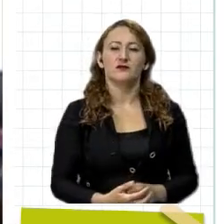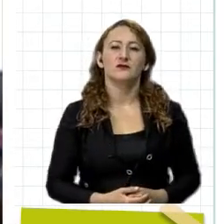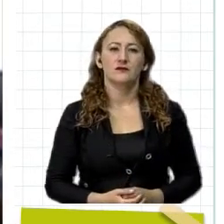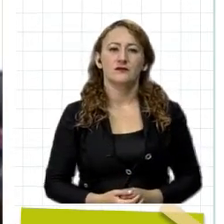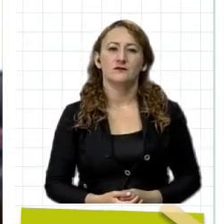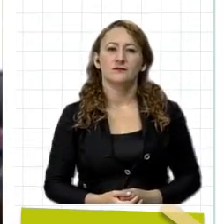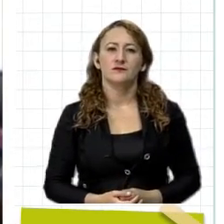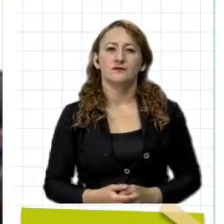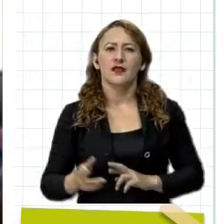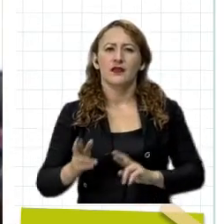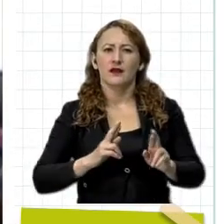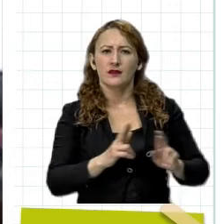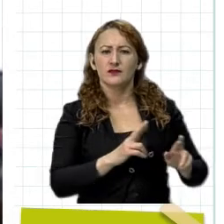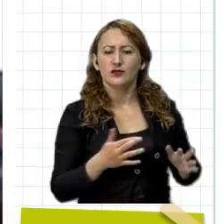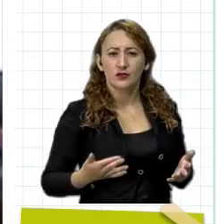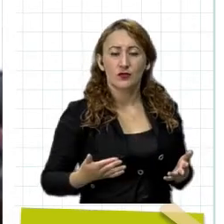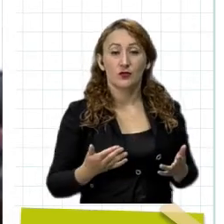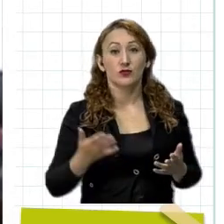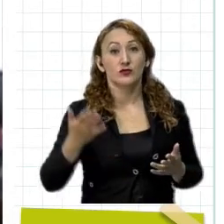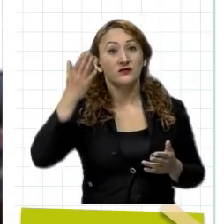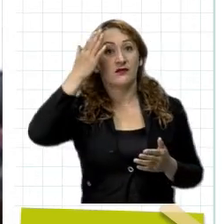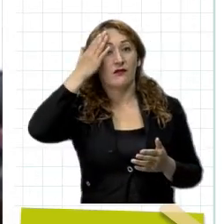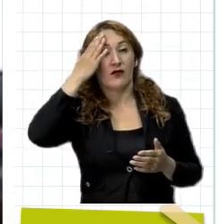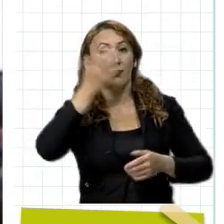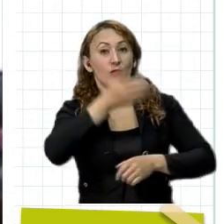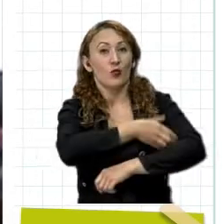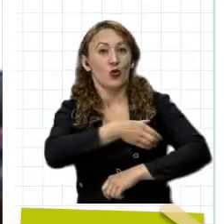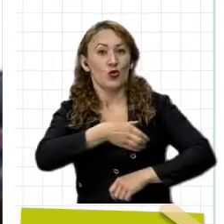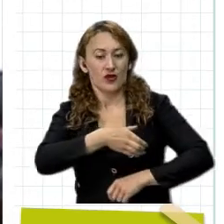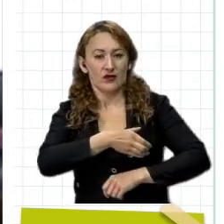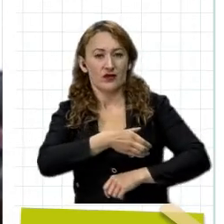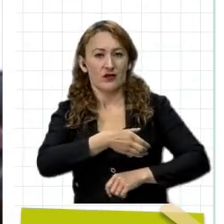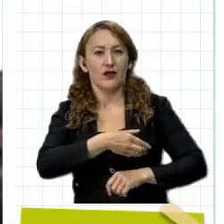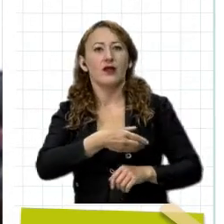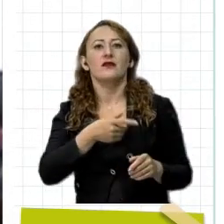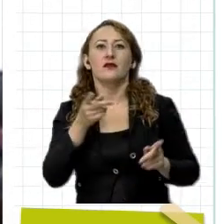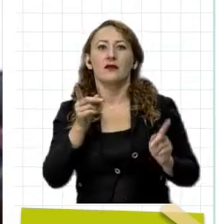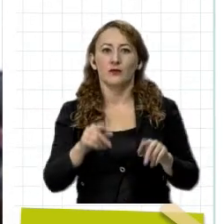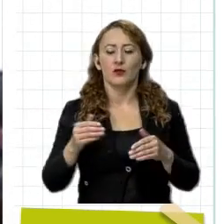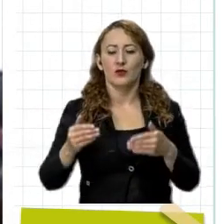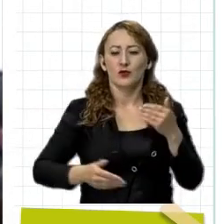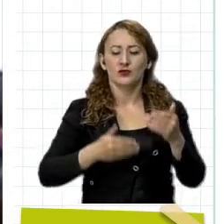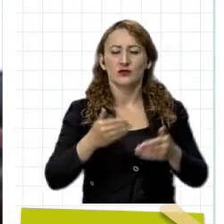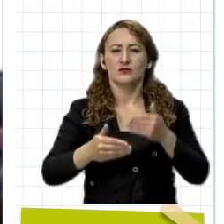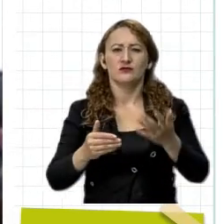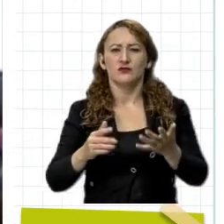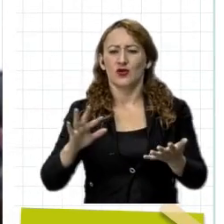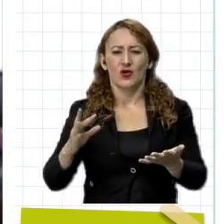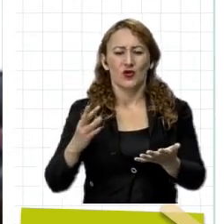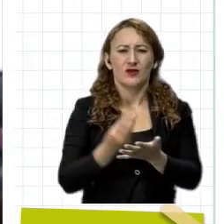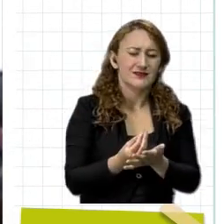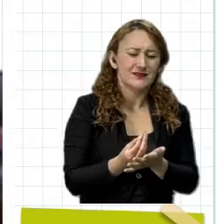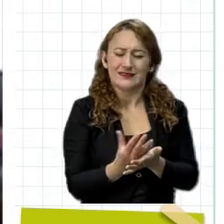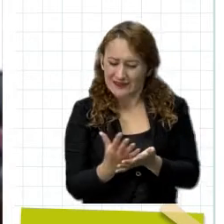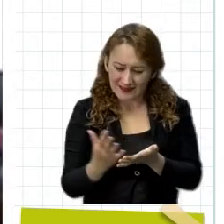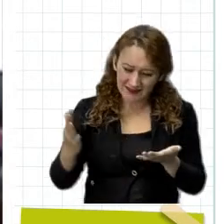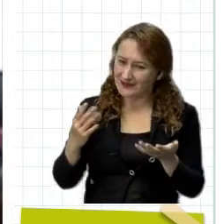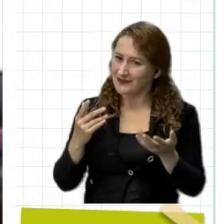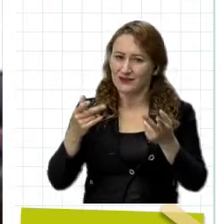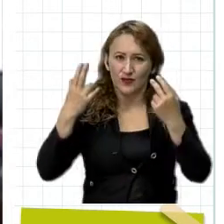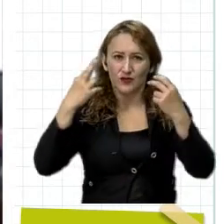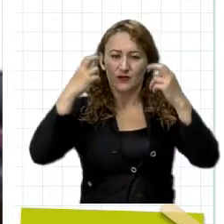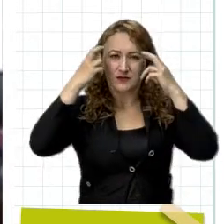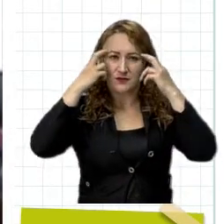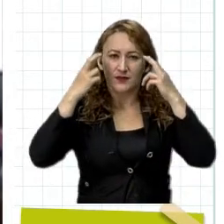de las relaciones entre saber y poder y llevar a cabo un proceso de descolonización y emancipación del conocimiento.